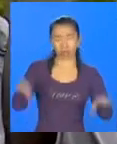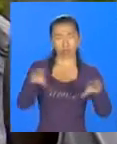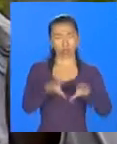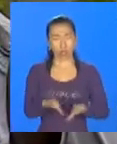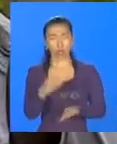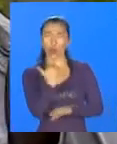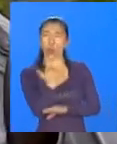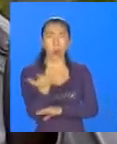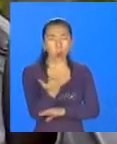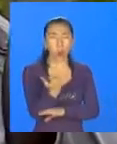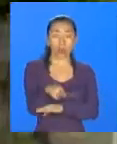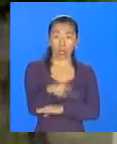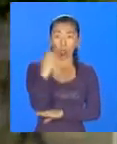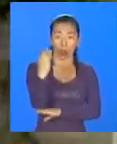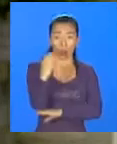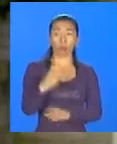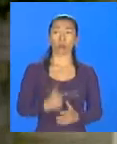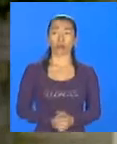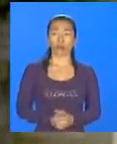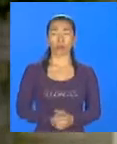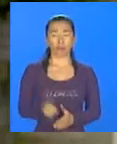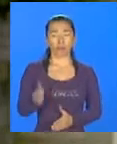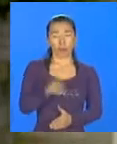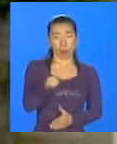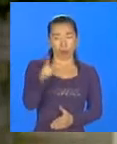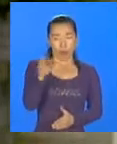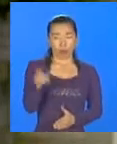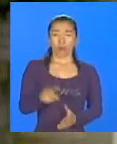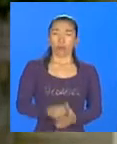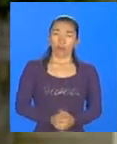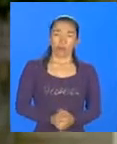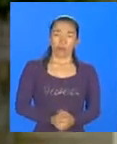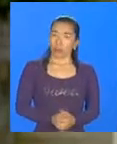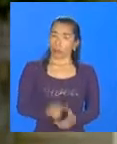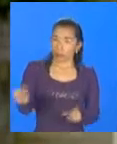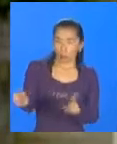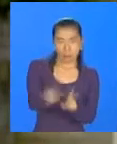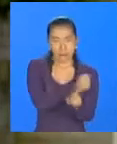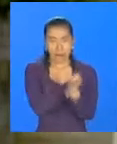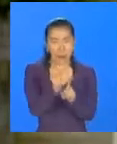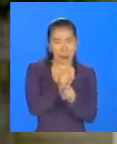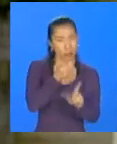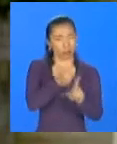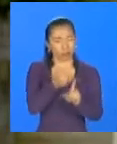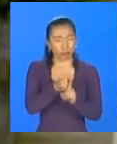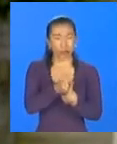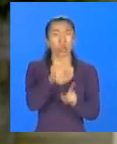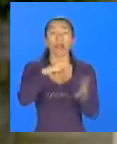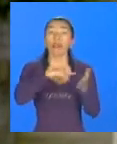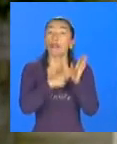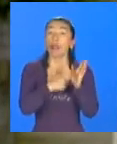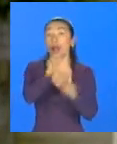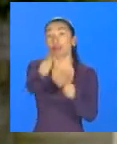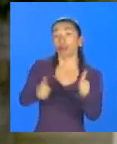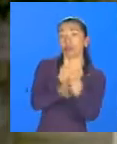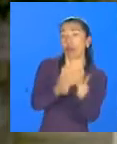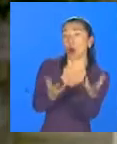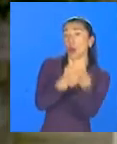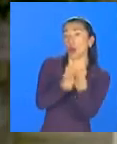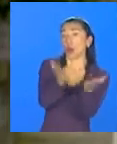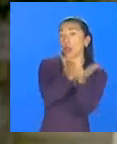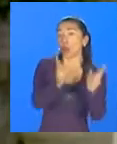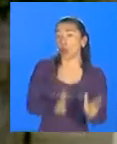enrarecimiento en el movimiento estudiantil colombiano. Estas agresiones sin duda se dan en el marco pues, de esto, es una persecución no solamente al movimiento